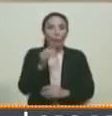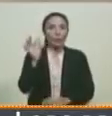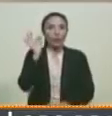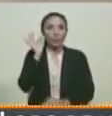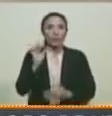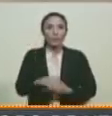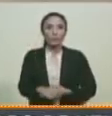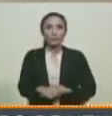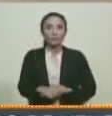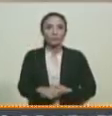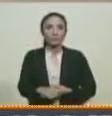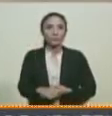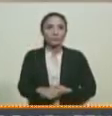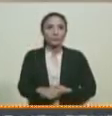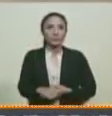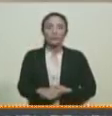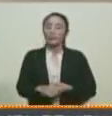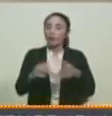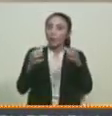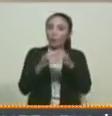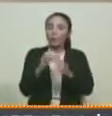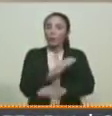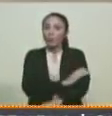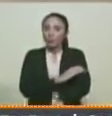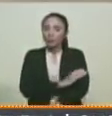la oposición.